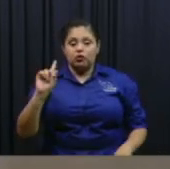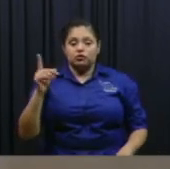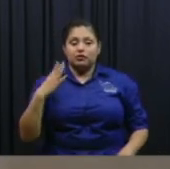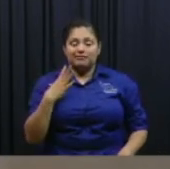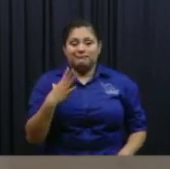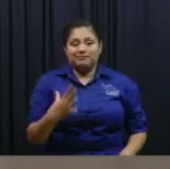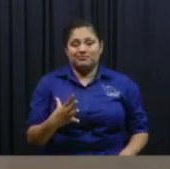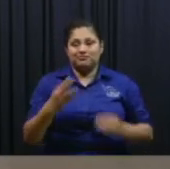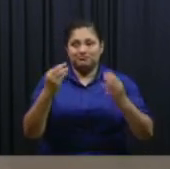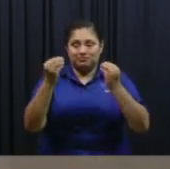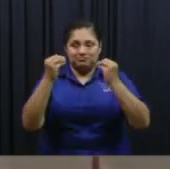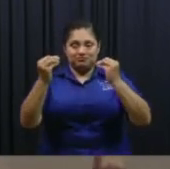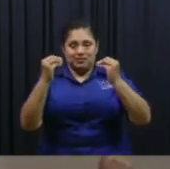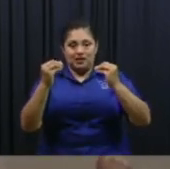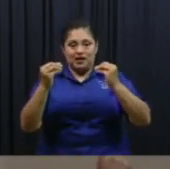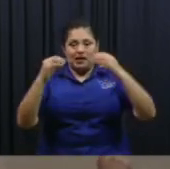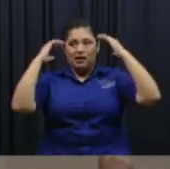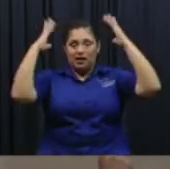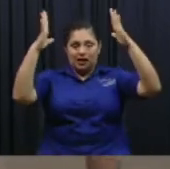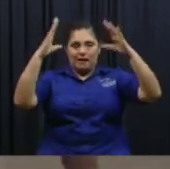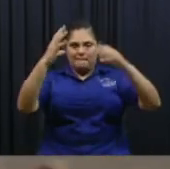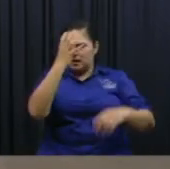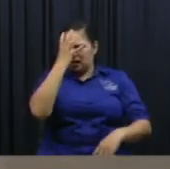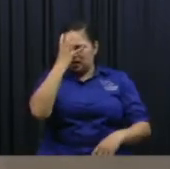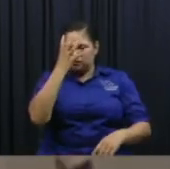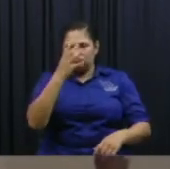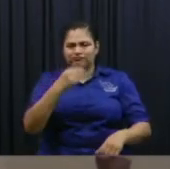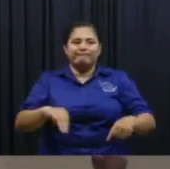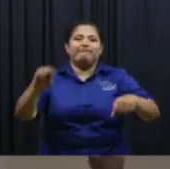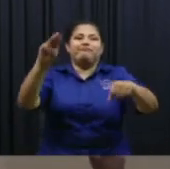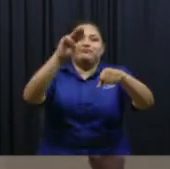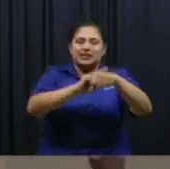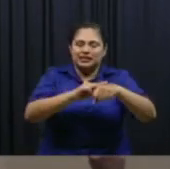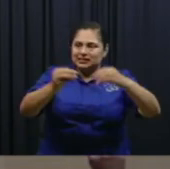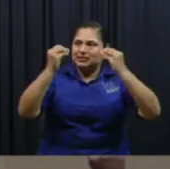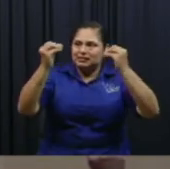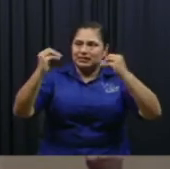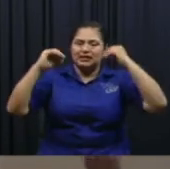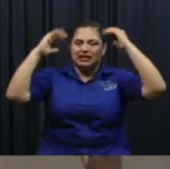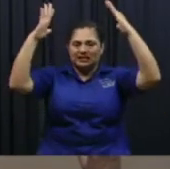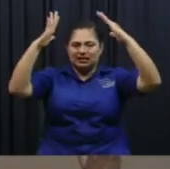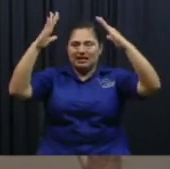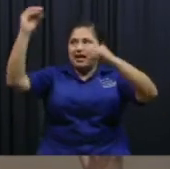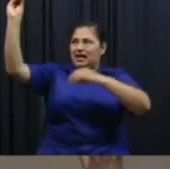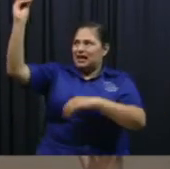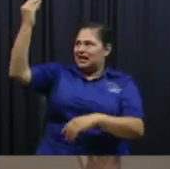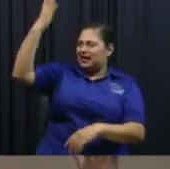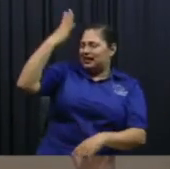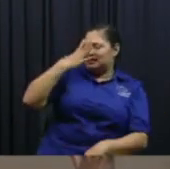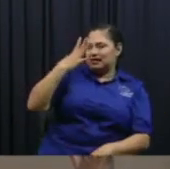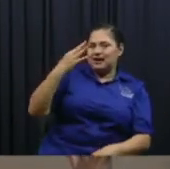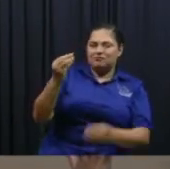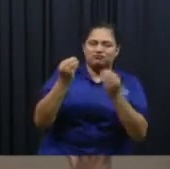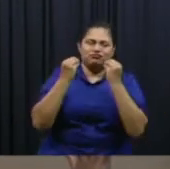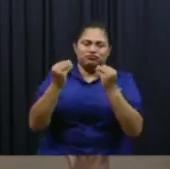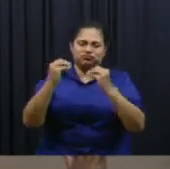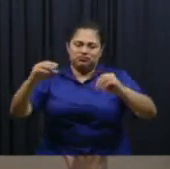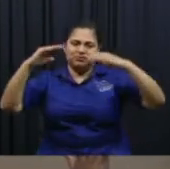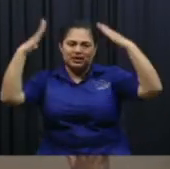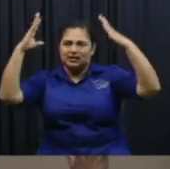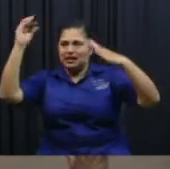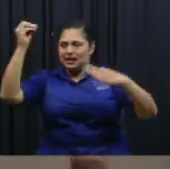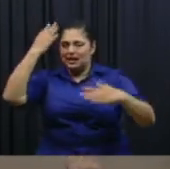el pecado sobreabundó la gracia abundancia de Gracia para tu herencia